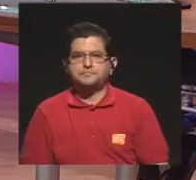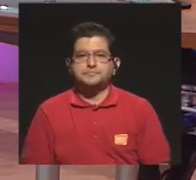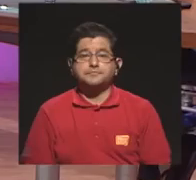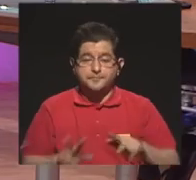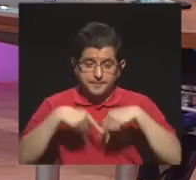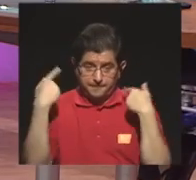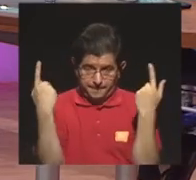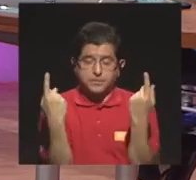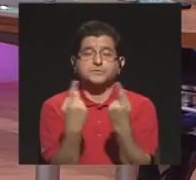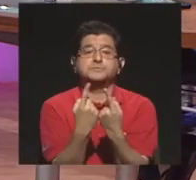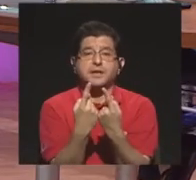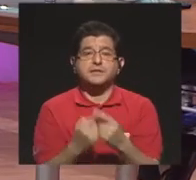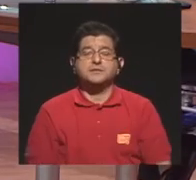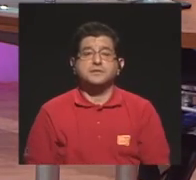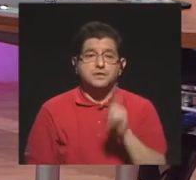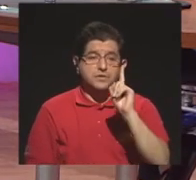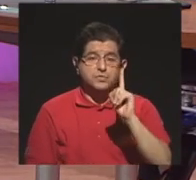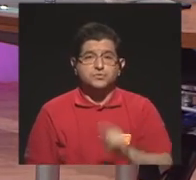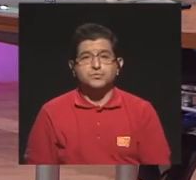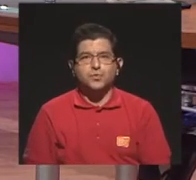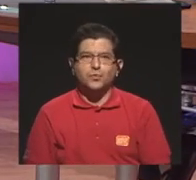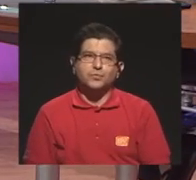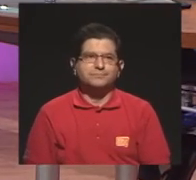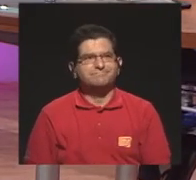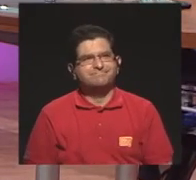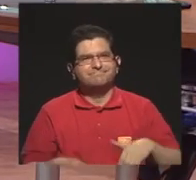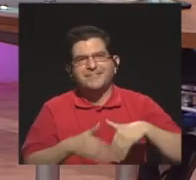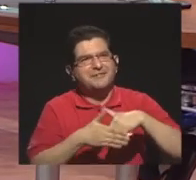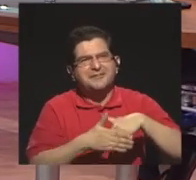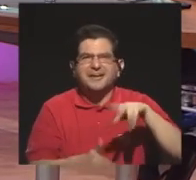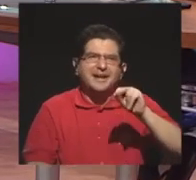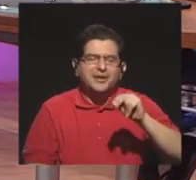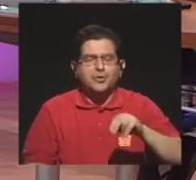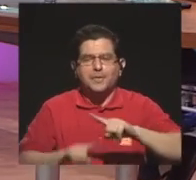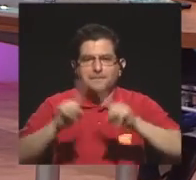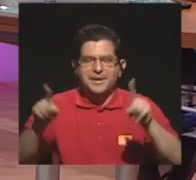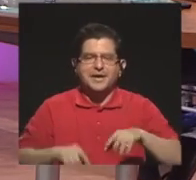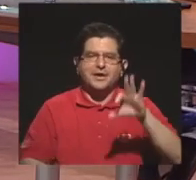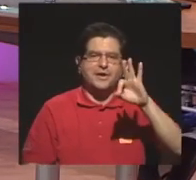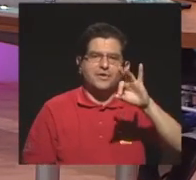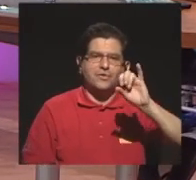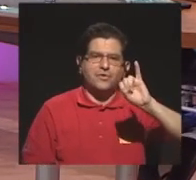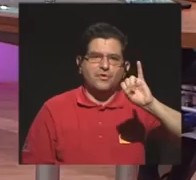los partidos son un filtro, para no decirle obstáculo, ¿verdad? Son un filtro. Y luego,